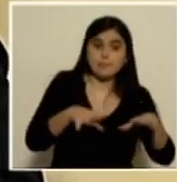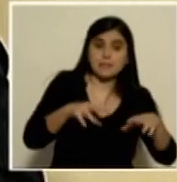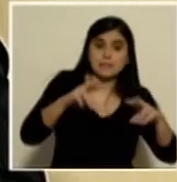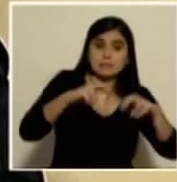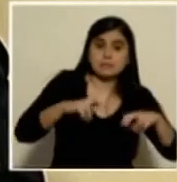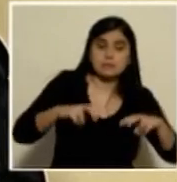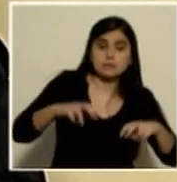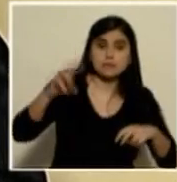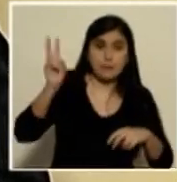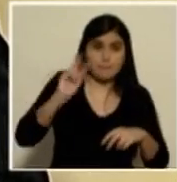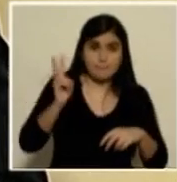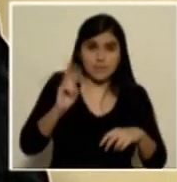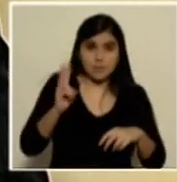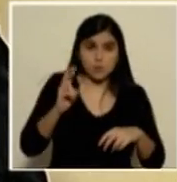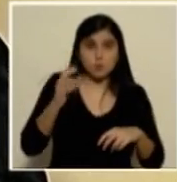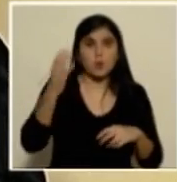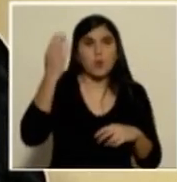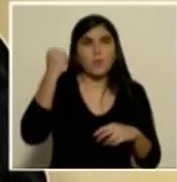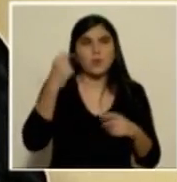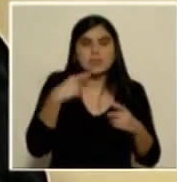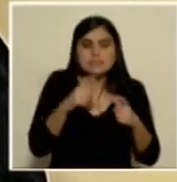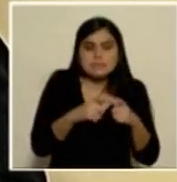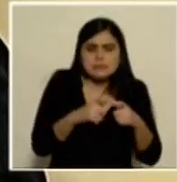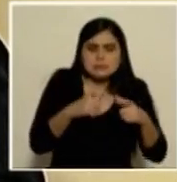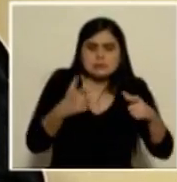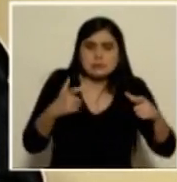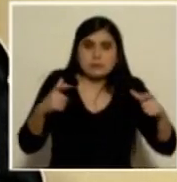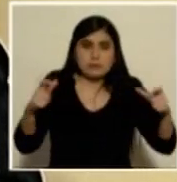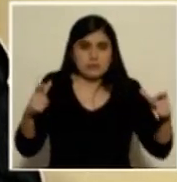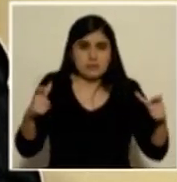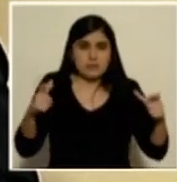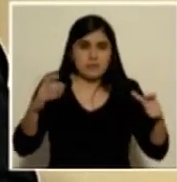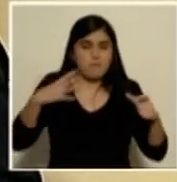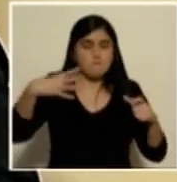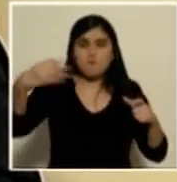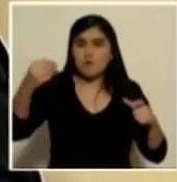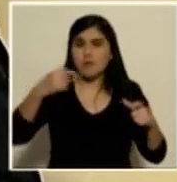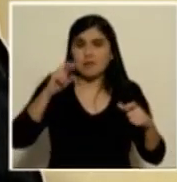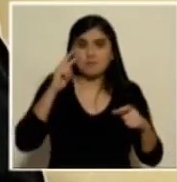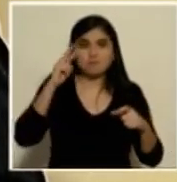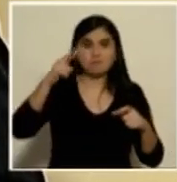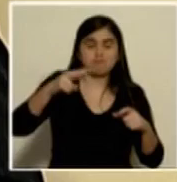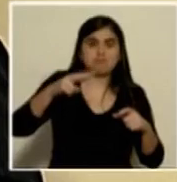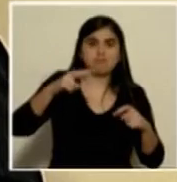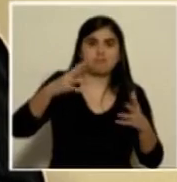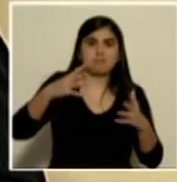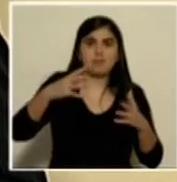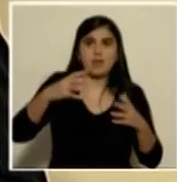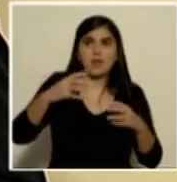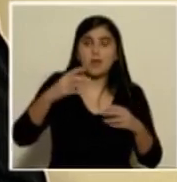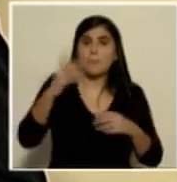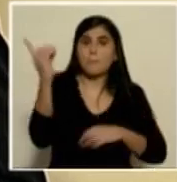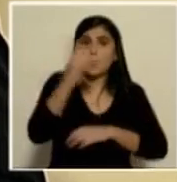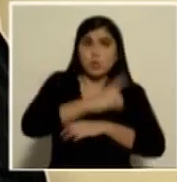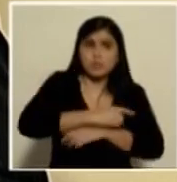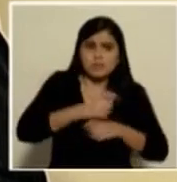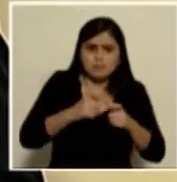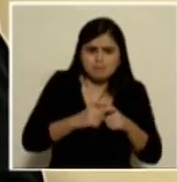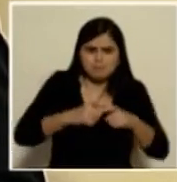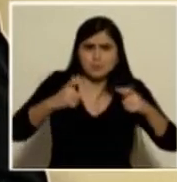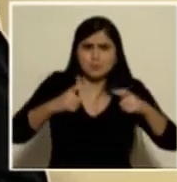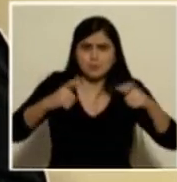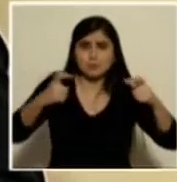crecimiento exponencial que se ha dado, incluso como indicábamos, está fuera de las proyecciones. O sea, ha ido el aumento de casos por día,